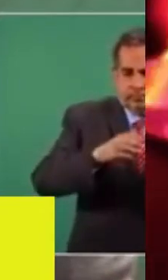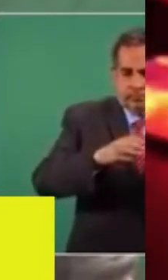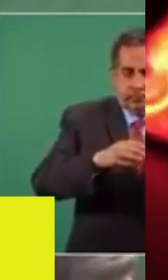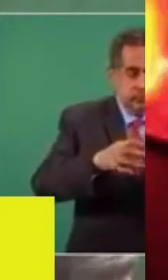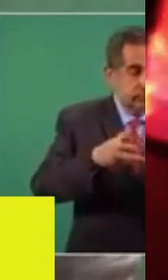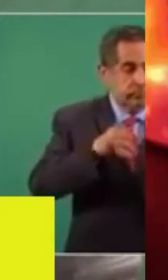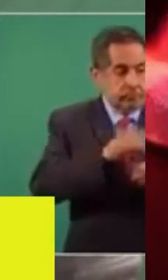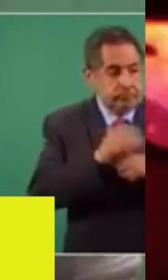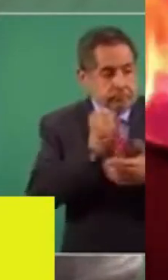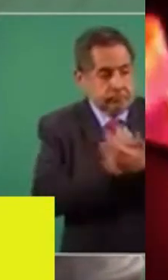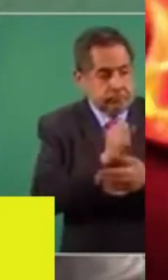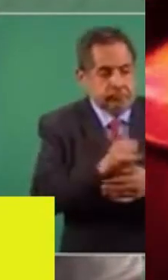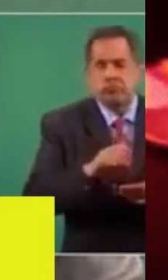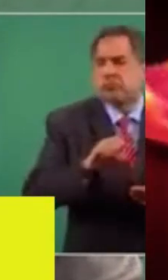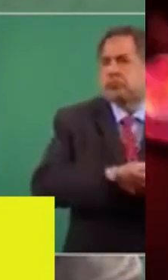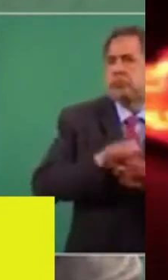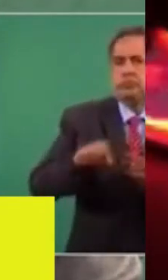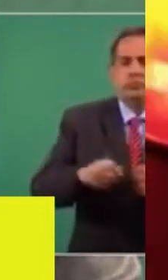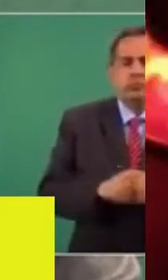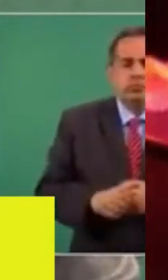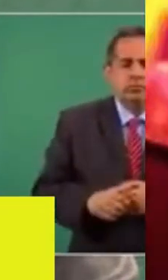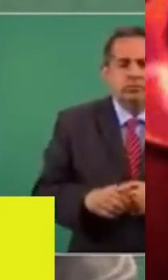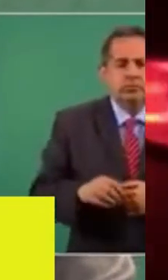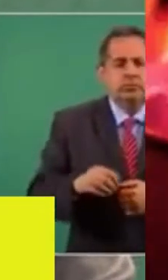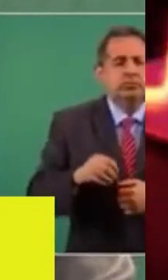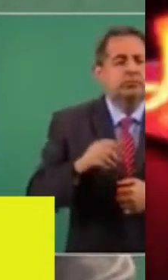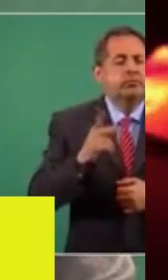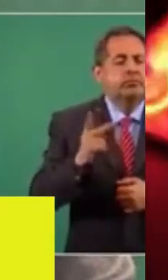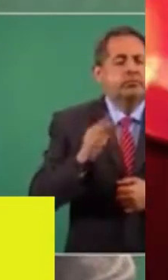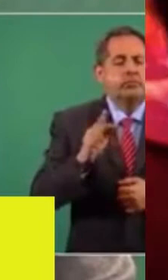o sea, por ejemplo, Pfizer,